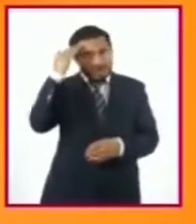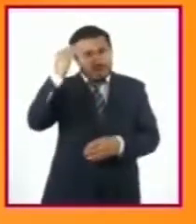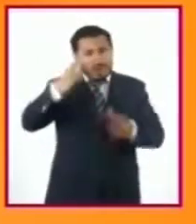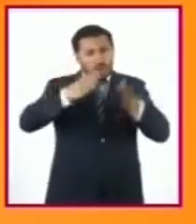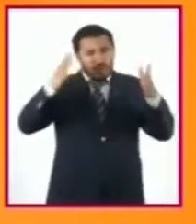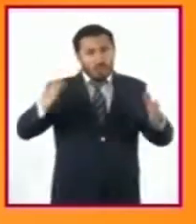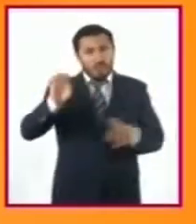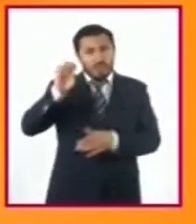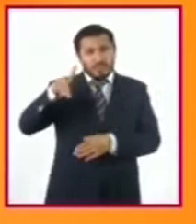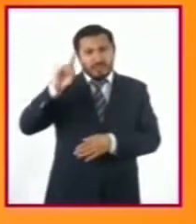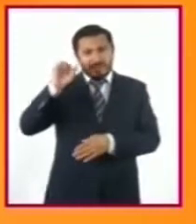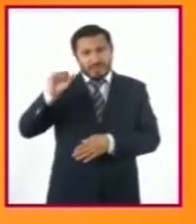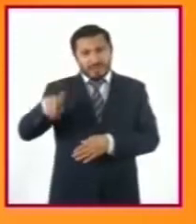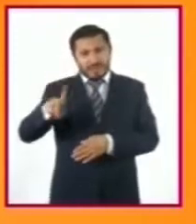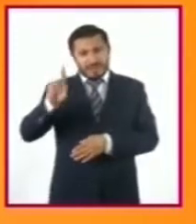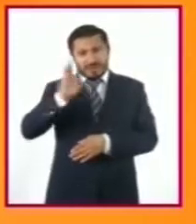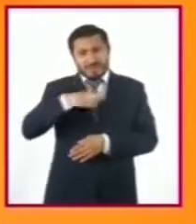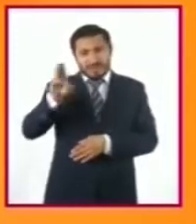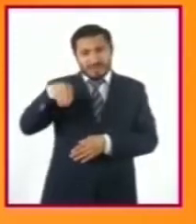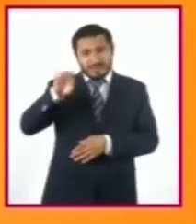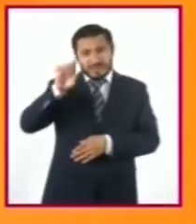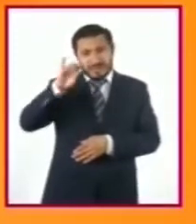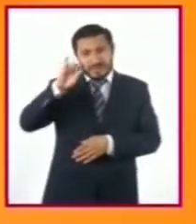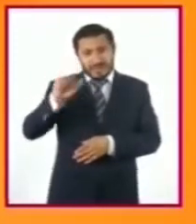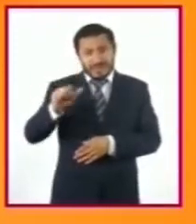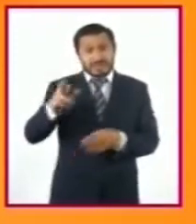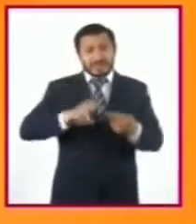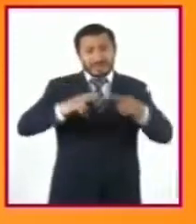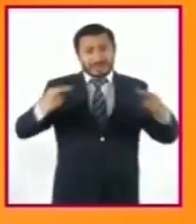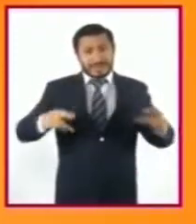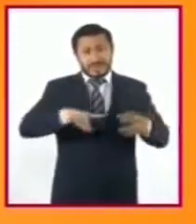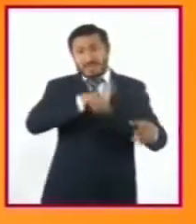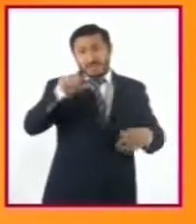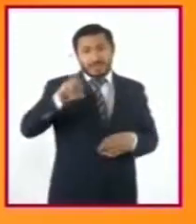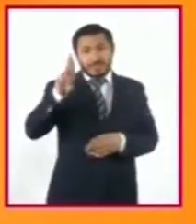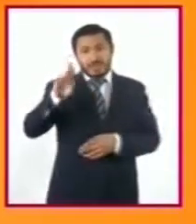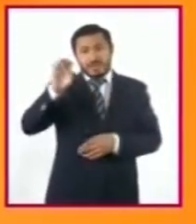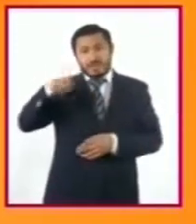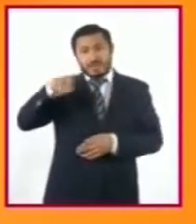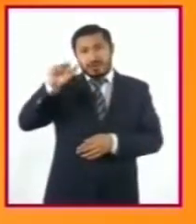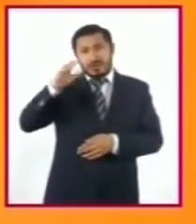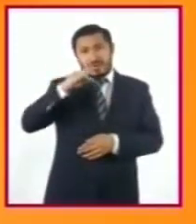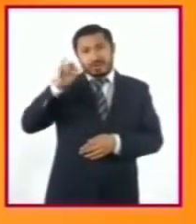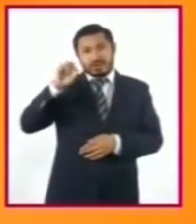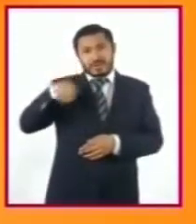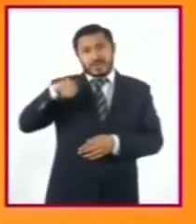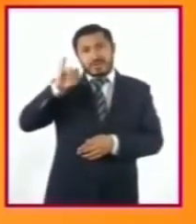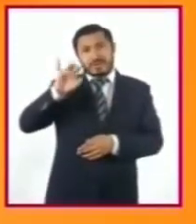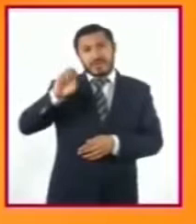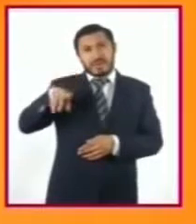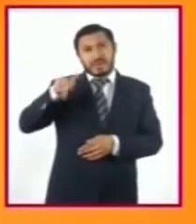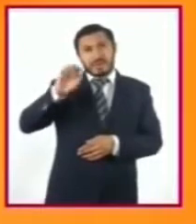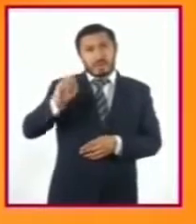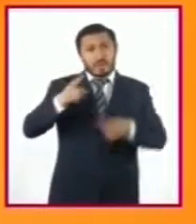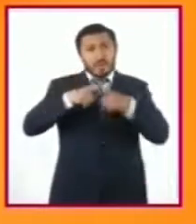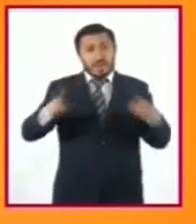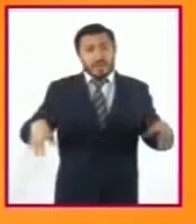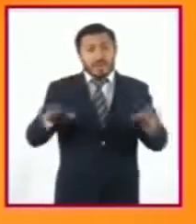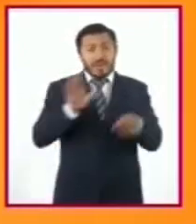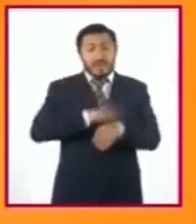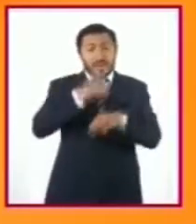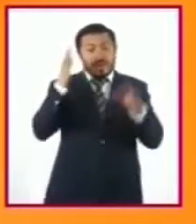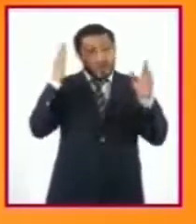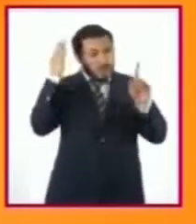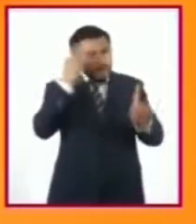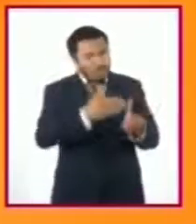se relacionaba con la religión y en el Renacimiento ya no, sino que se centraba más en los seres humanos y